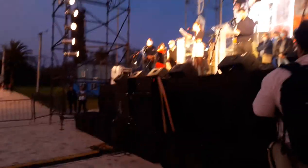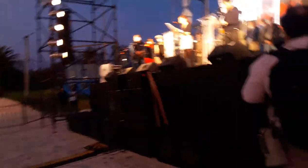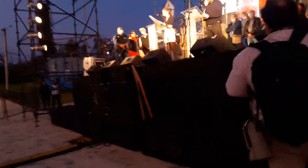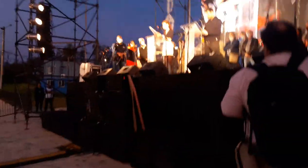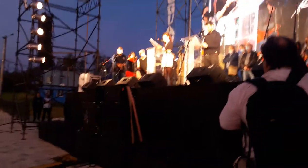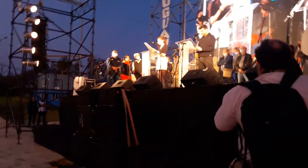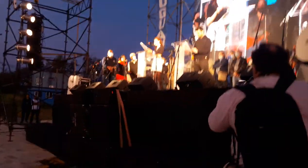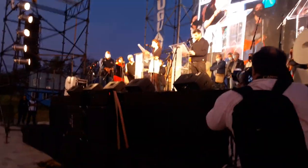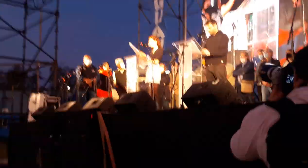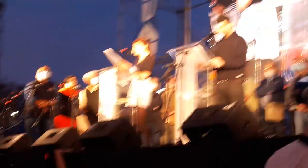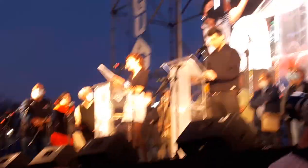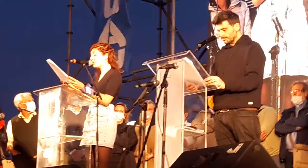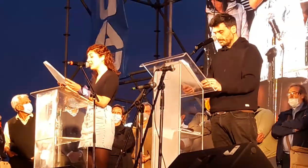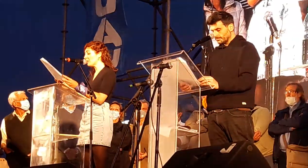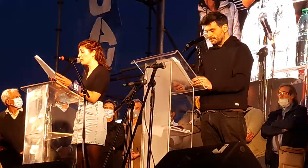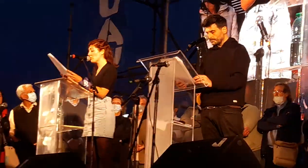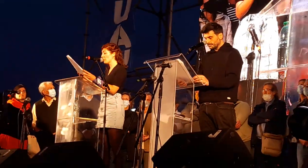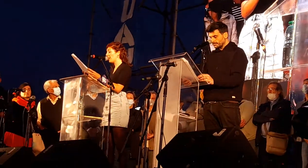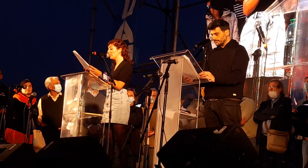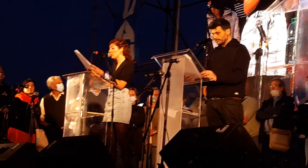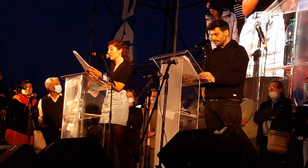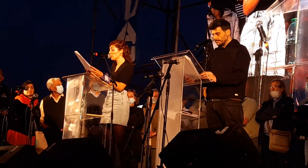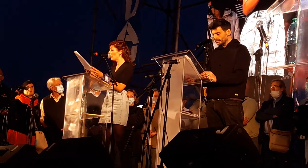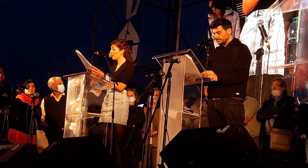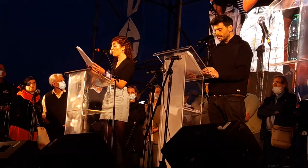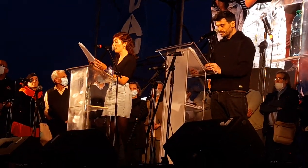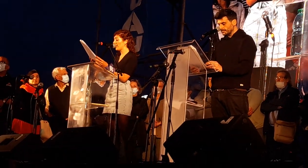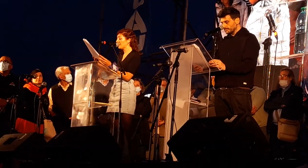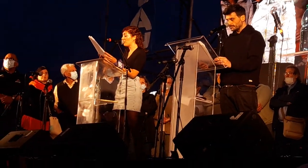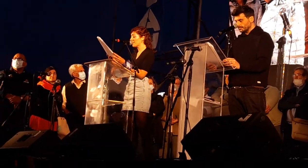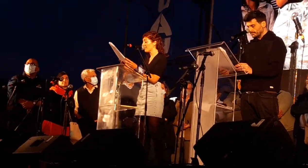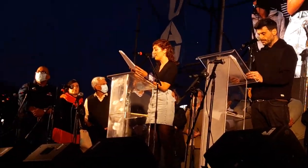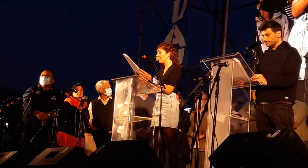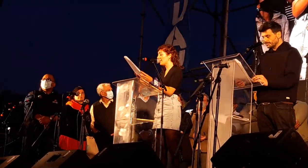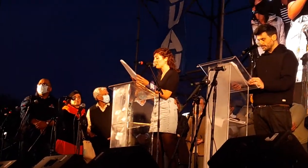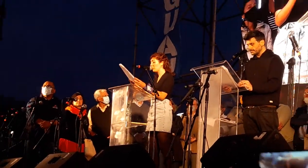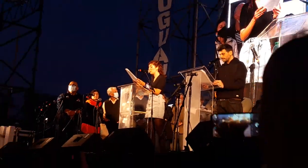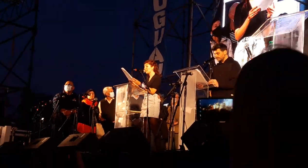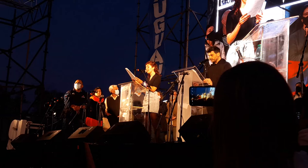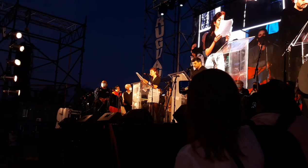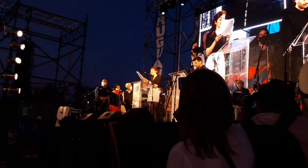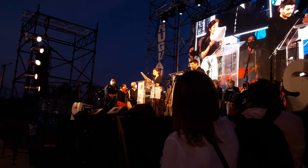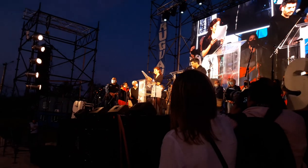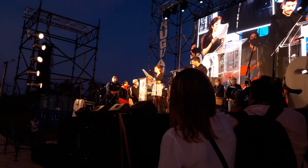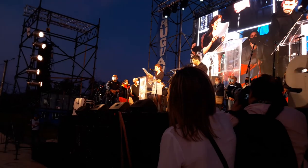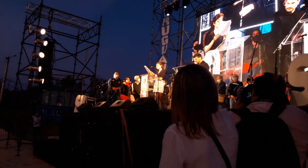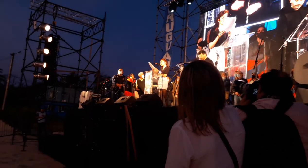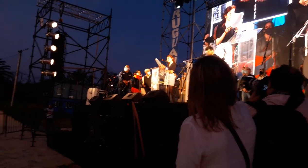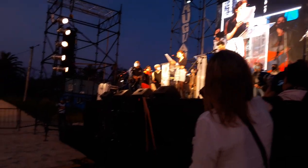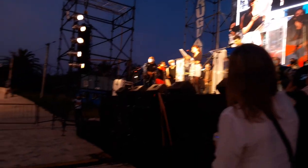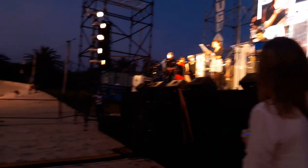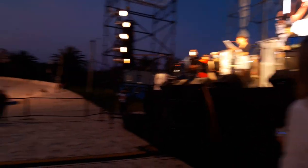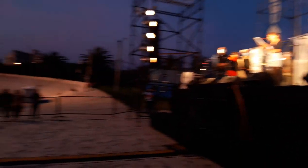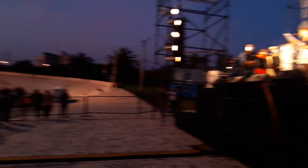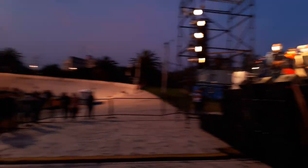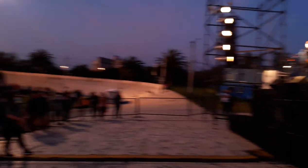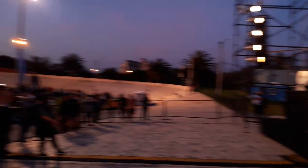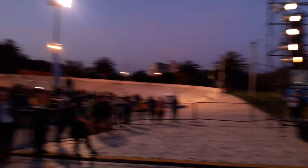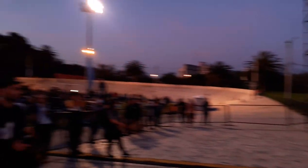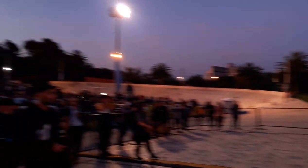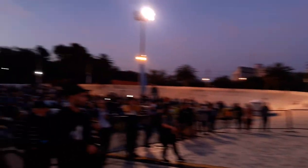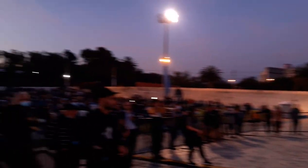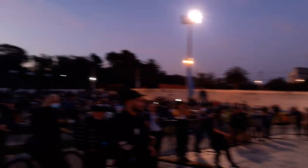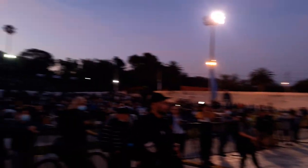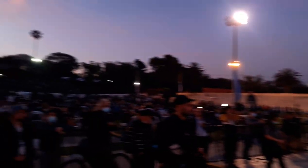en director, concentrando en este funcionario, que solo responderá ante el Presidente de la República, la dirección de los servicios de